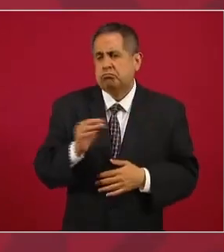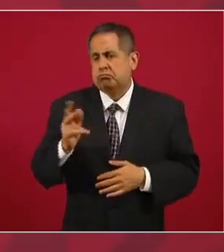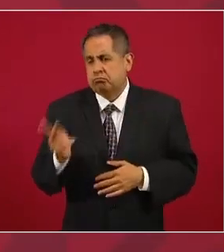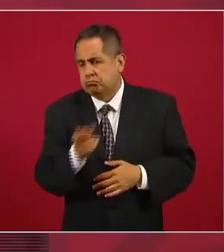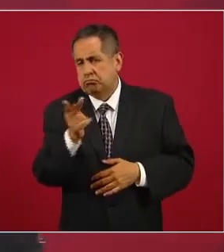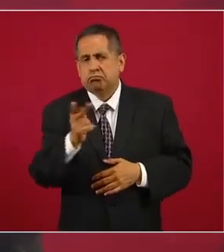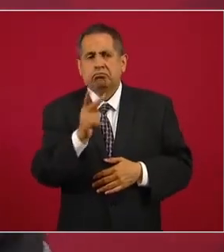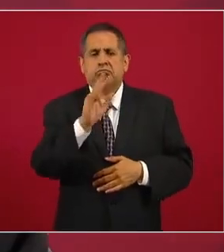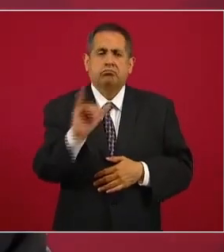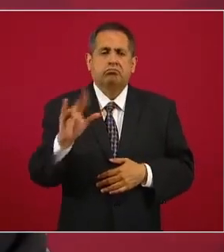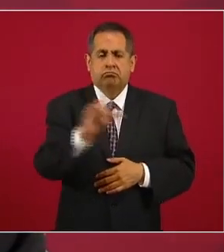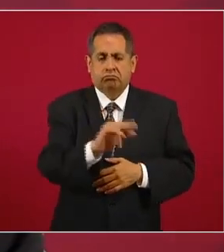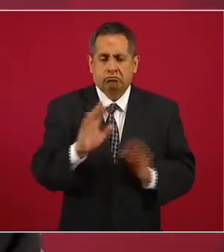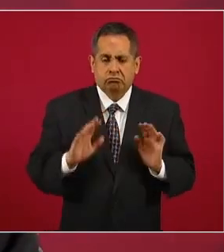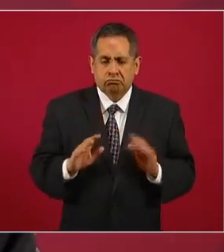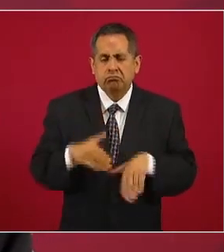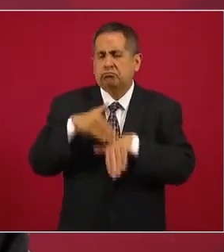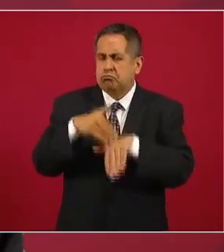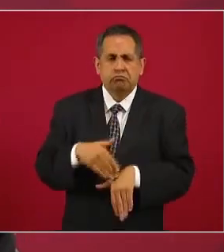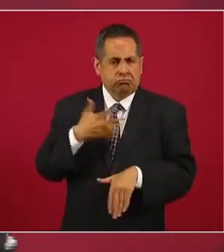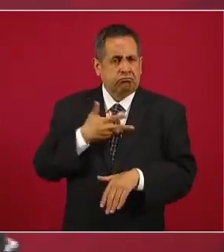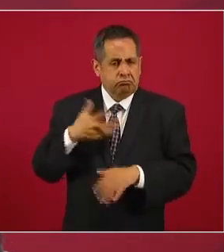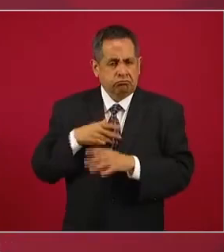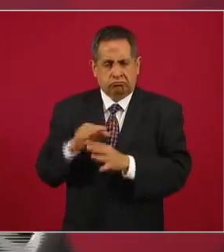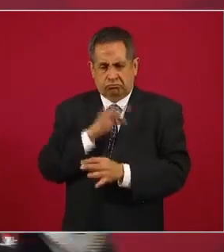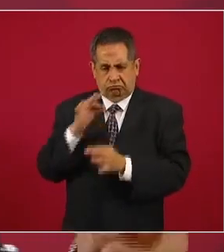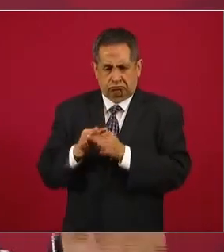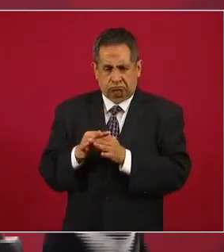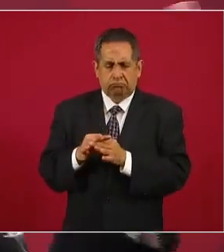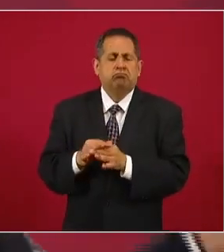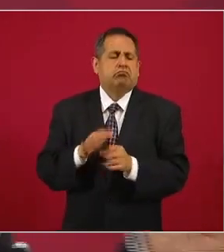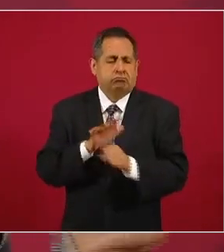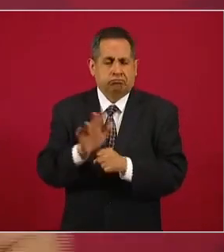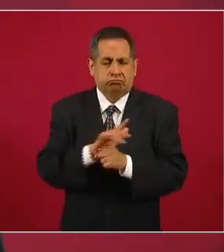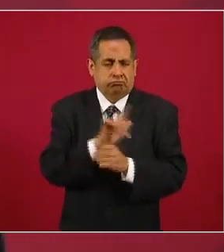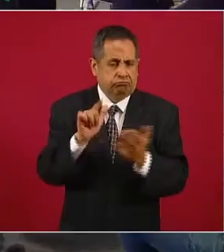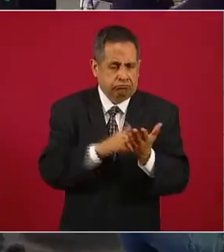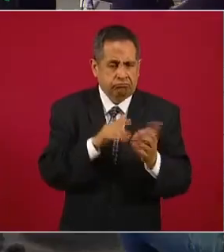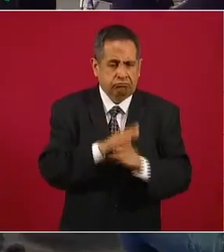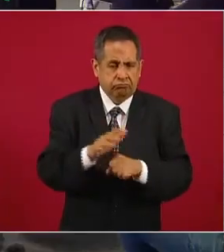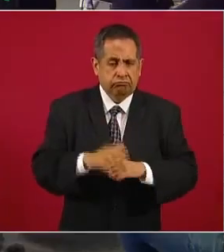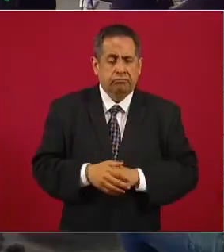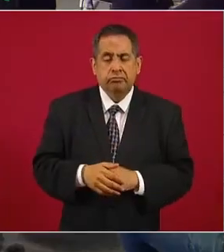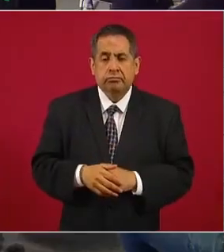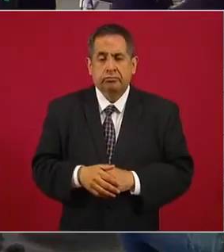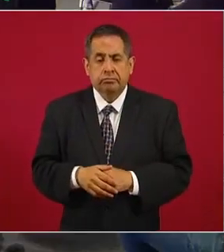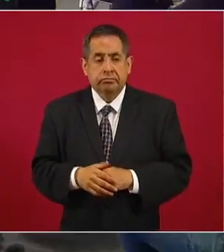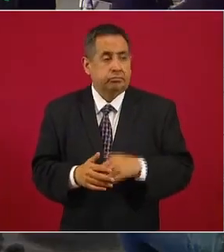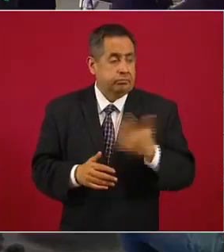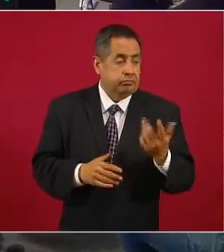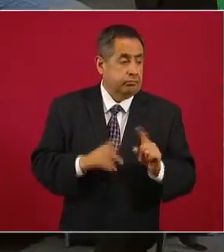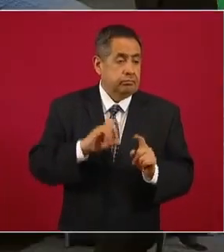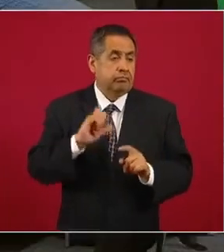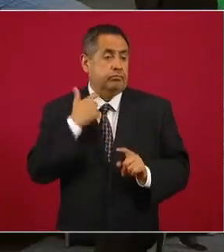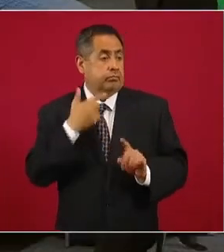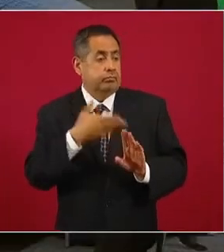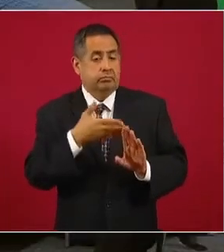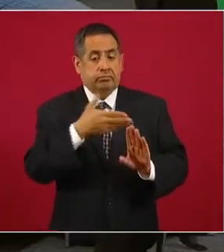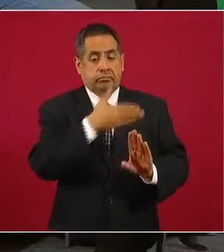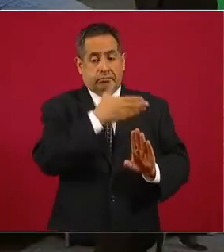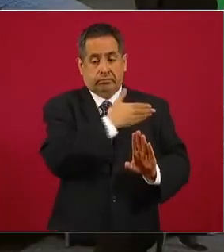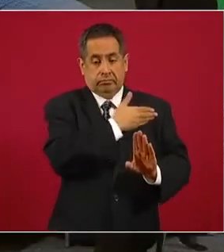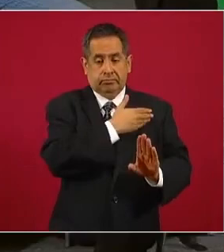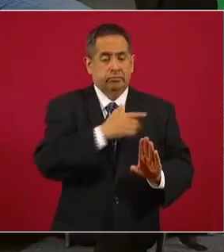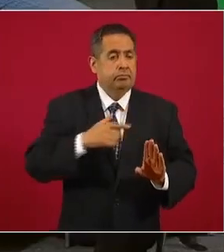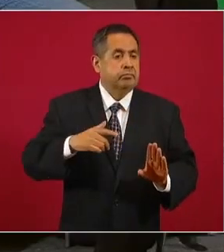es decir, que se apega a lo que exige la ley. y no todos los delitos que pudieron haber cometido los